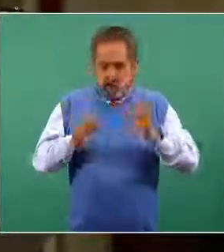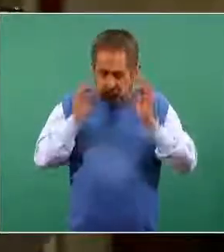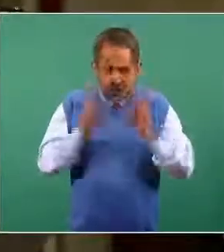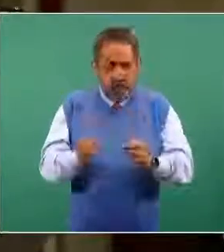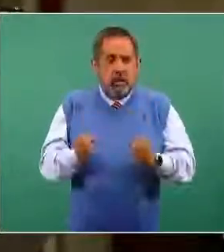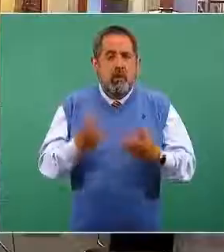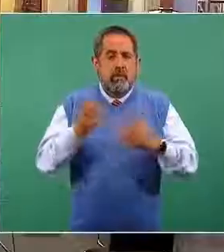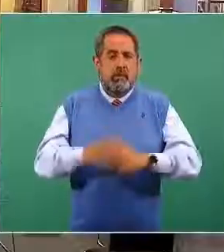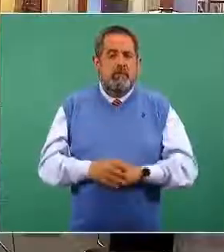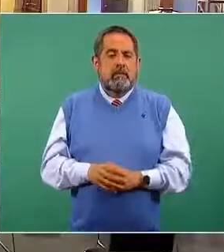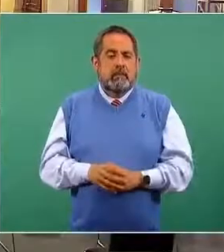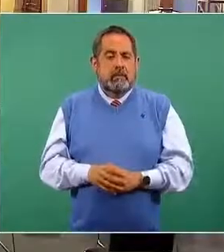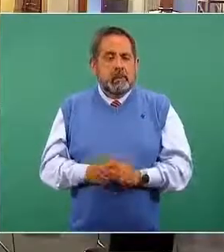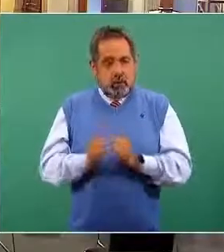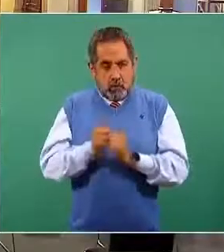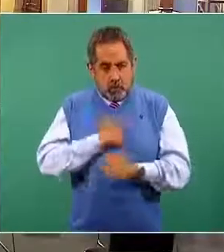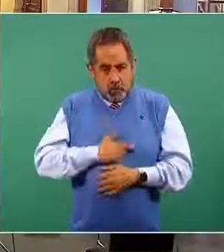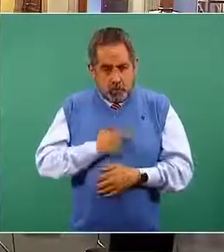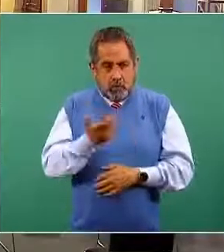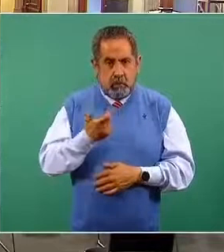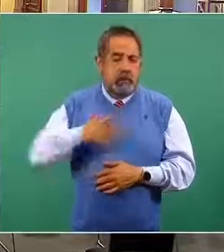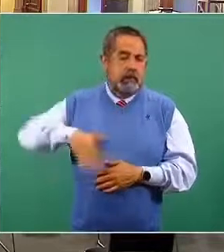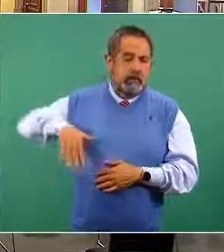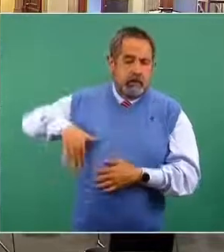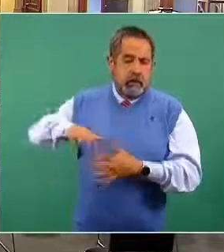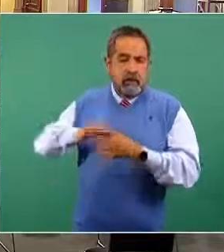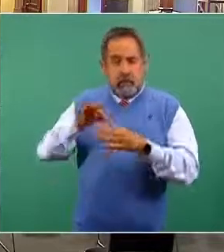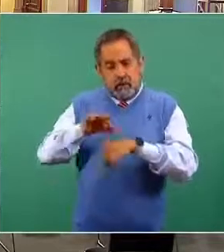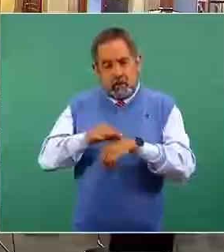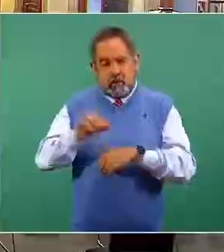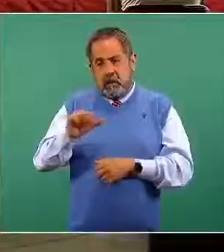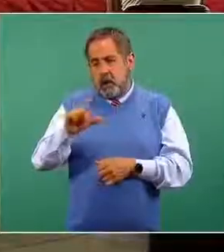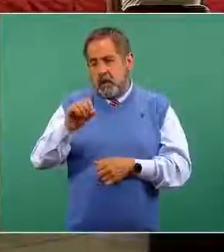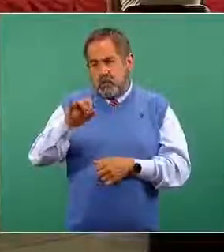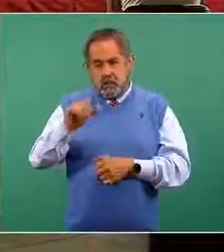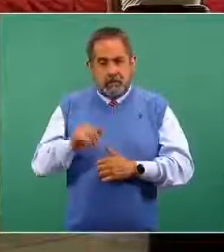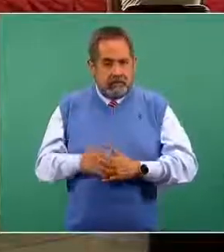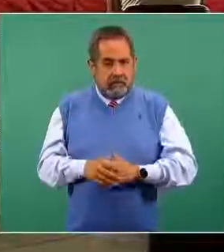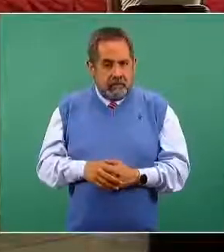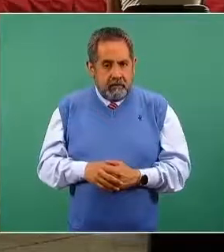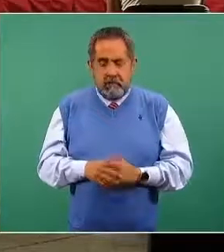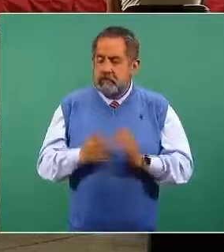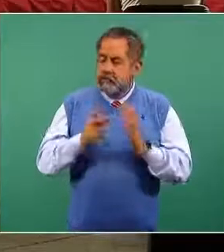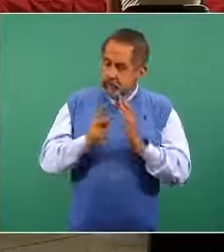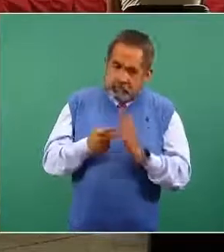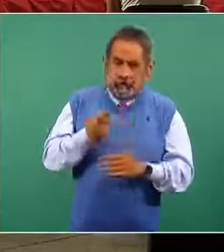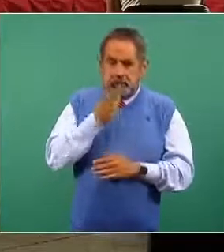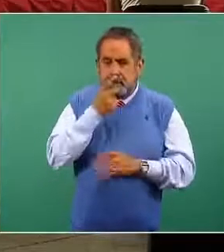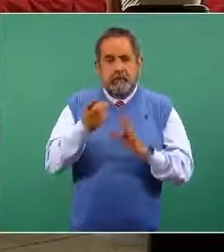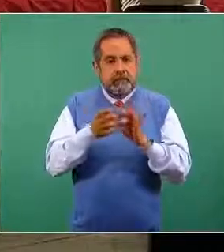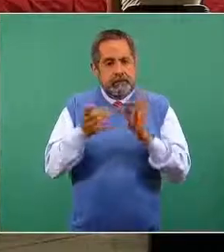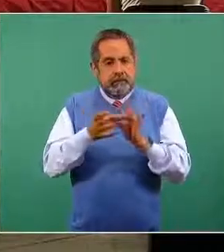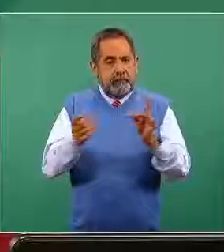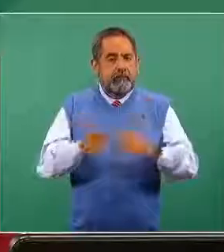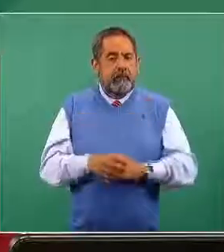defunciones. Gracias. Cómo no, con mucho gusto. Ya lo acaba de explicar el doctor Alomía. Insistimos,